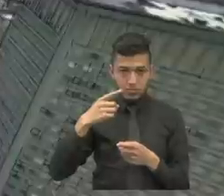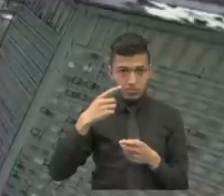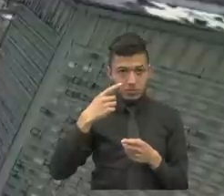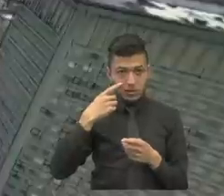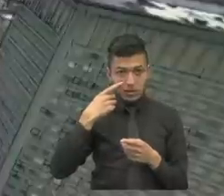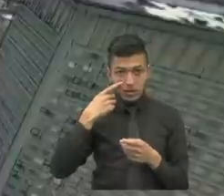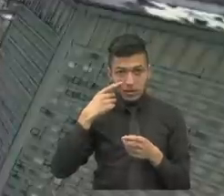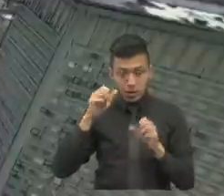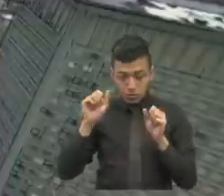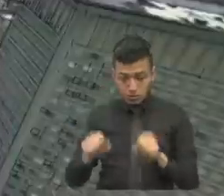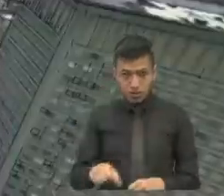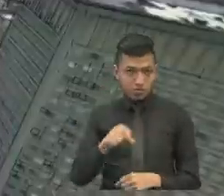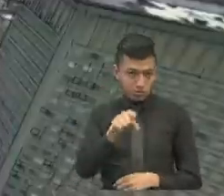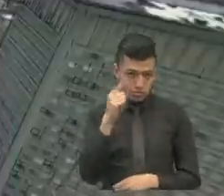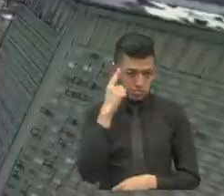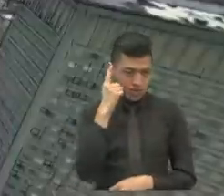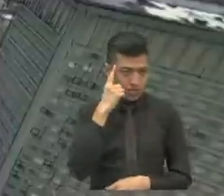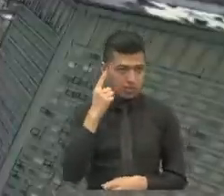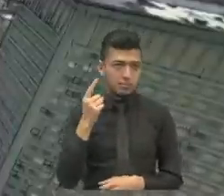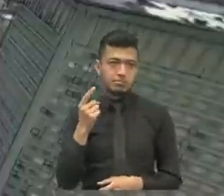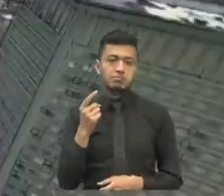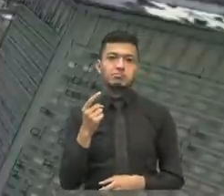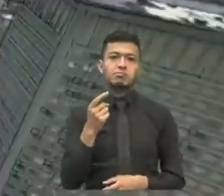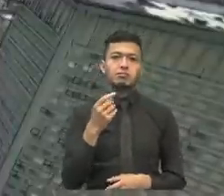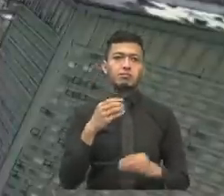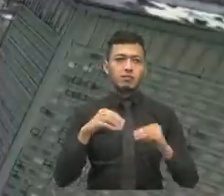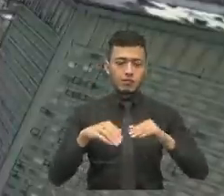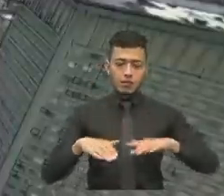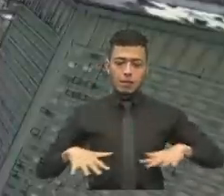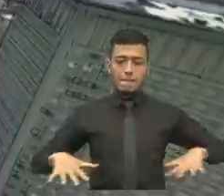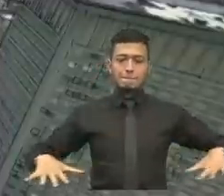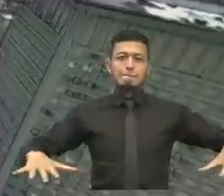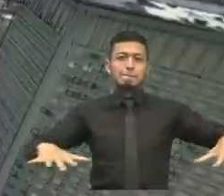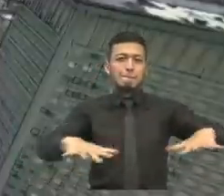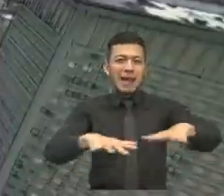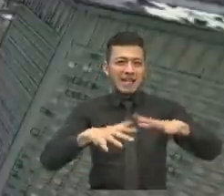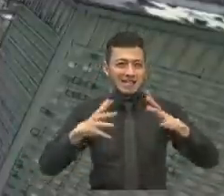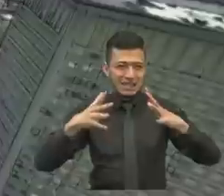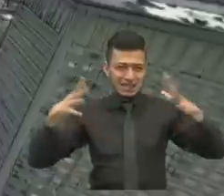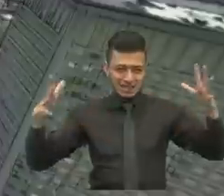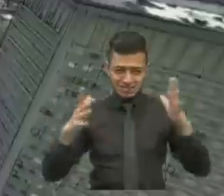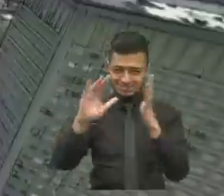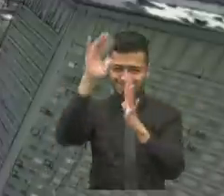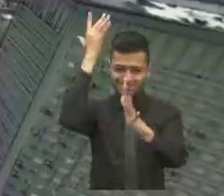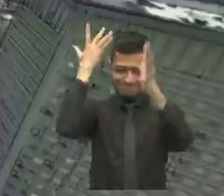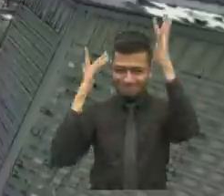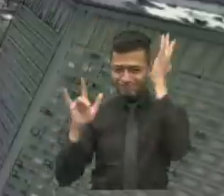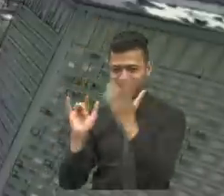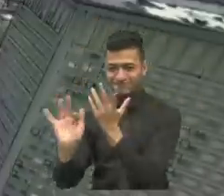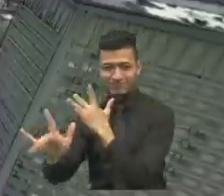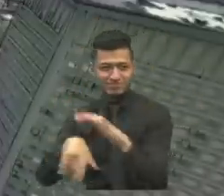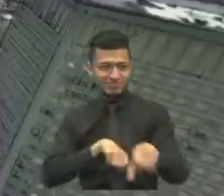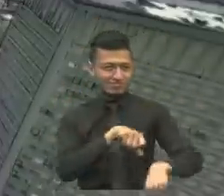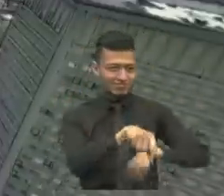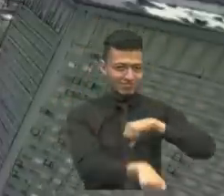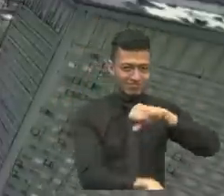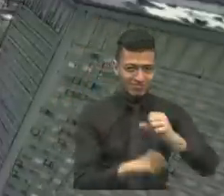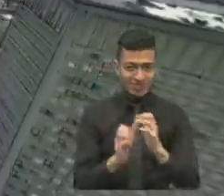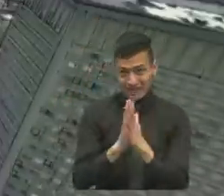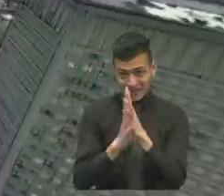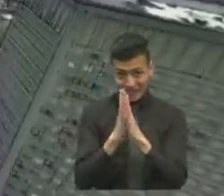poder tomar. Ahora piense que usted llegó a tomarse un café en esta gran mega plaza Alameda, que es todo el centro